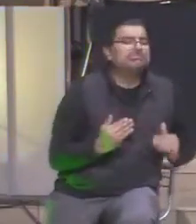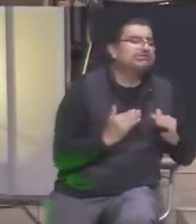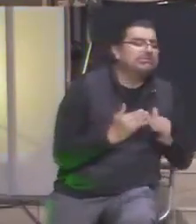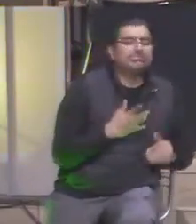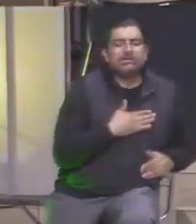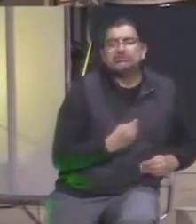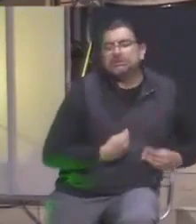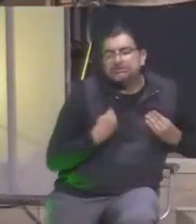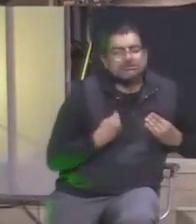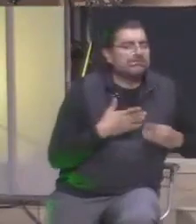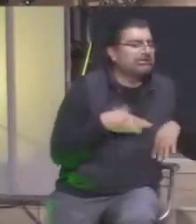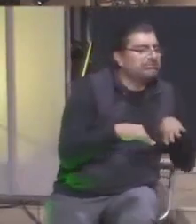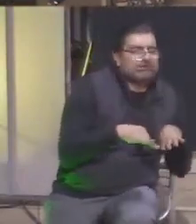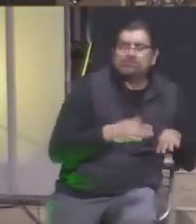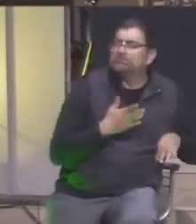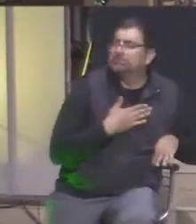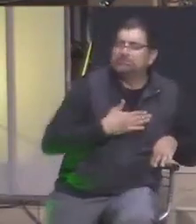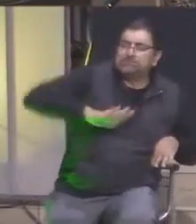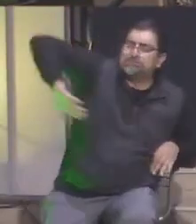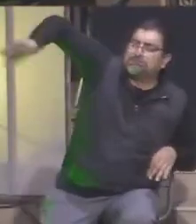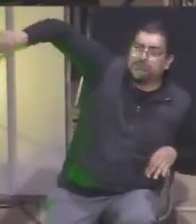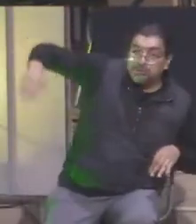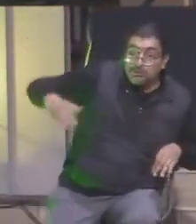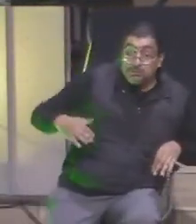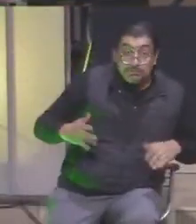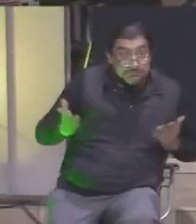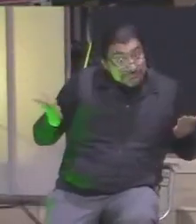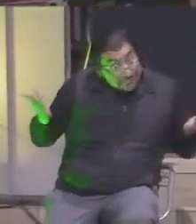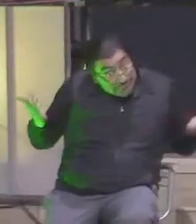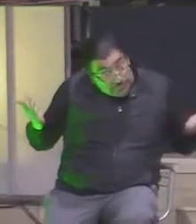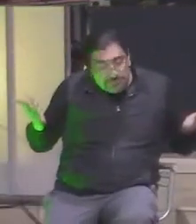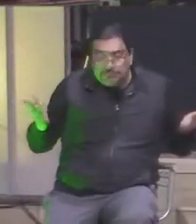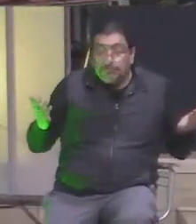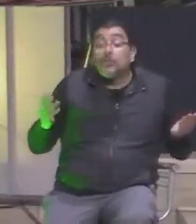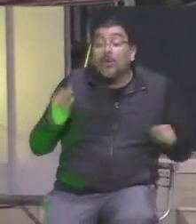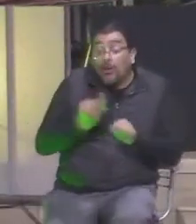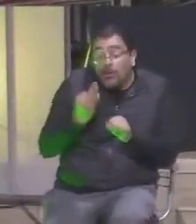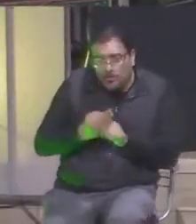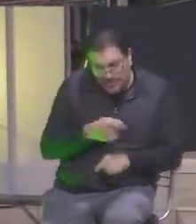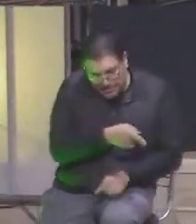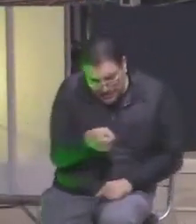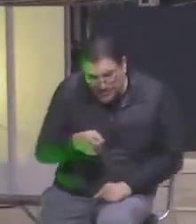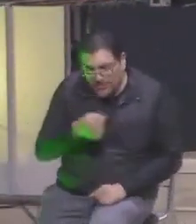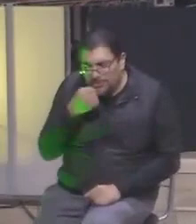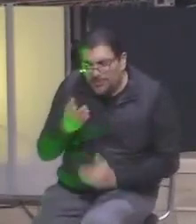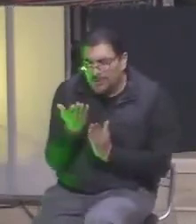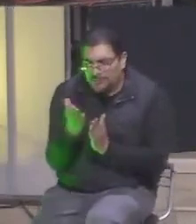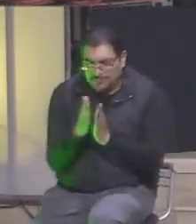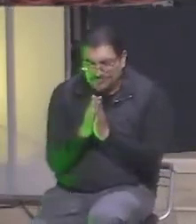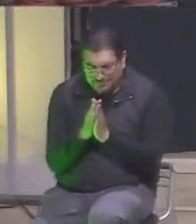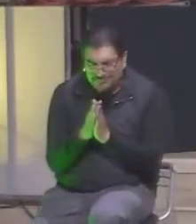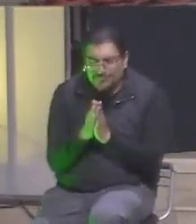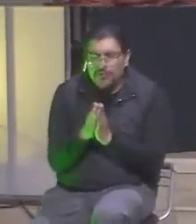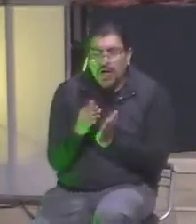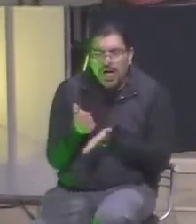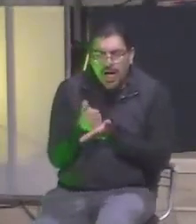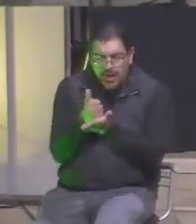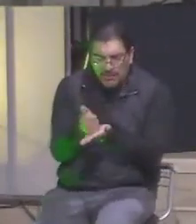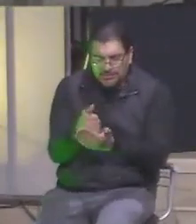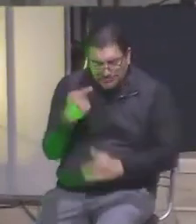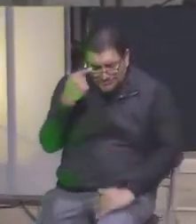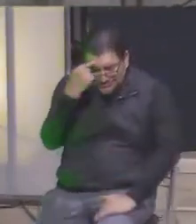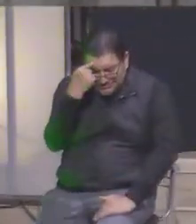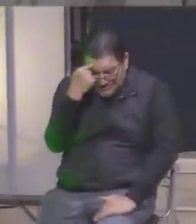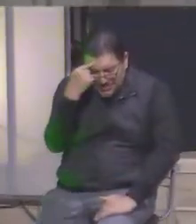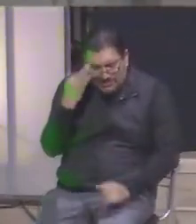ahí donde estás Te quiero pedir un favor cier tus ojos un segundo y Quiero invitarte a que te pongas a